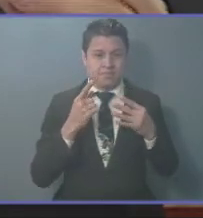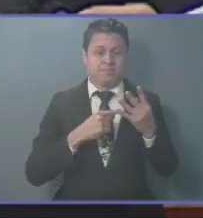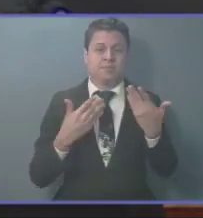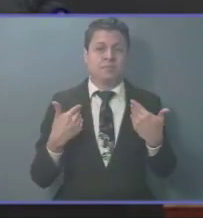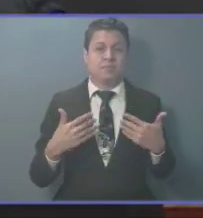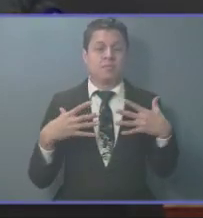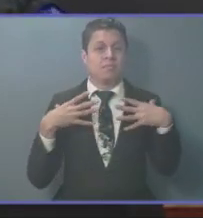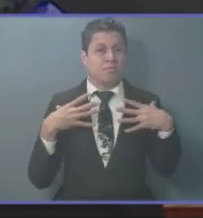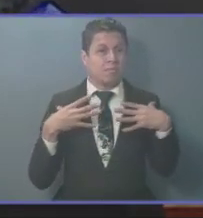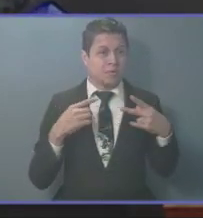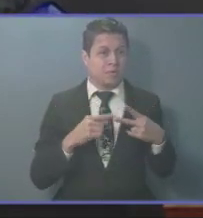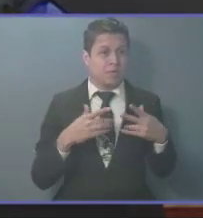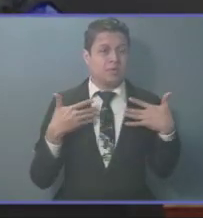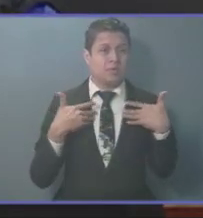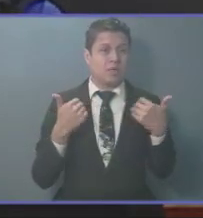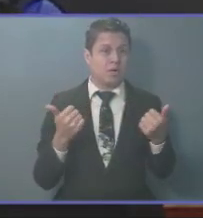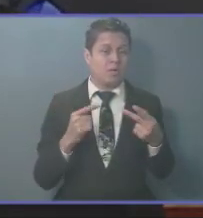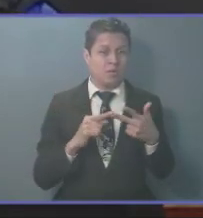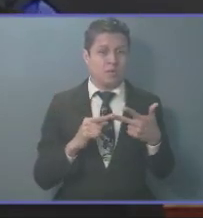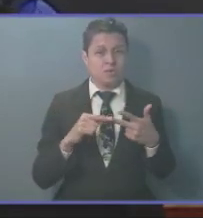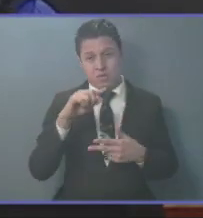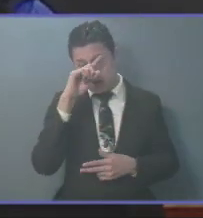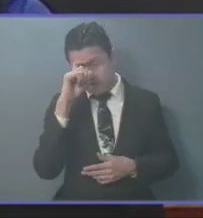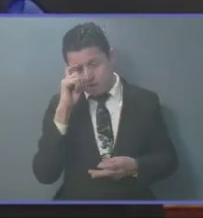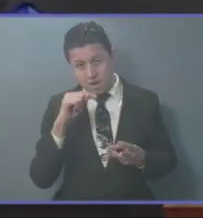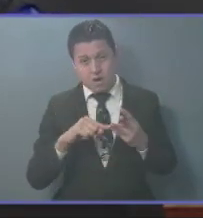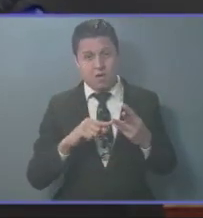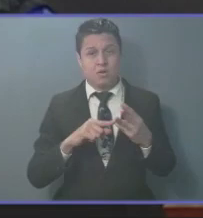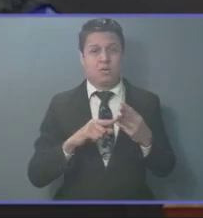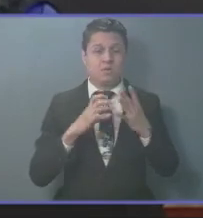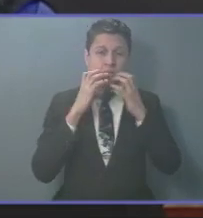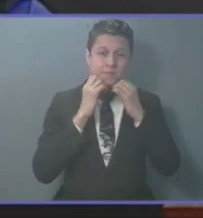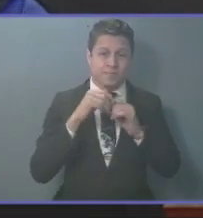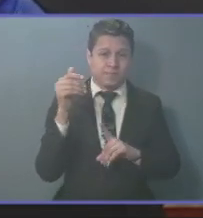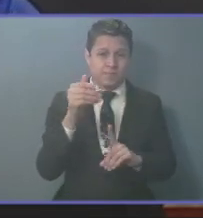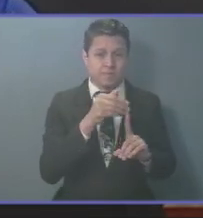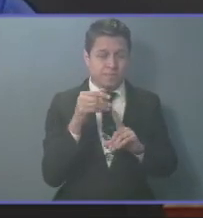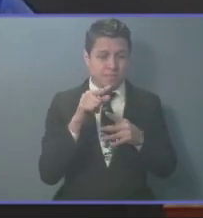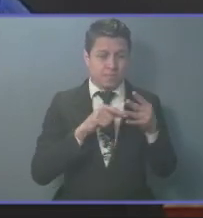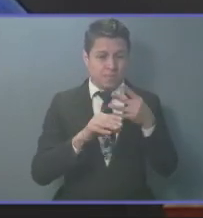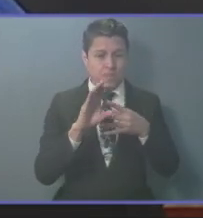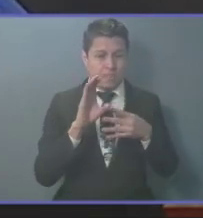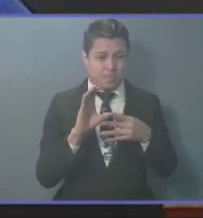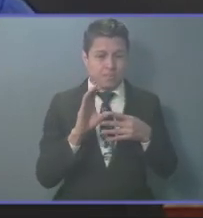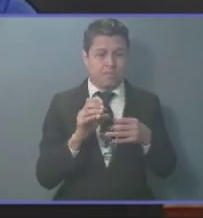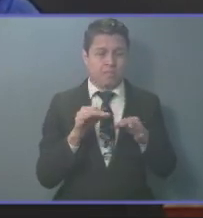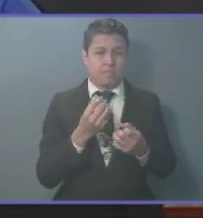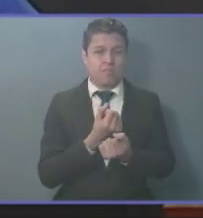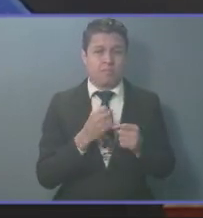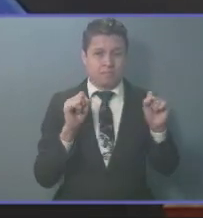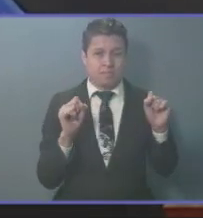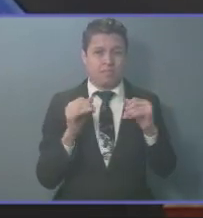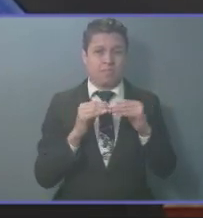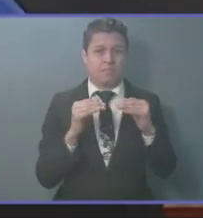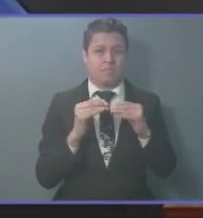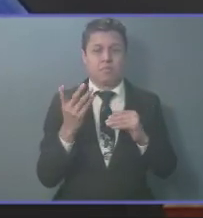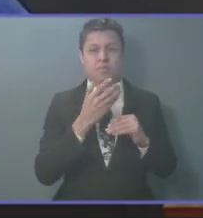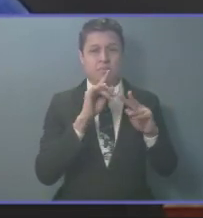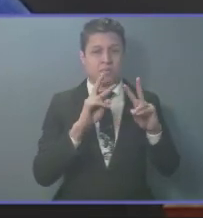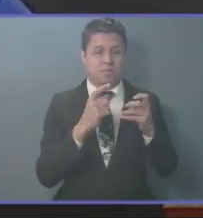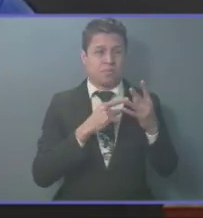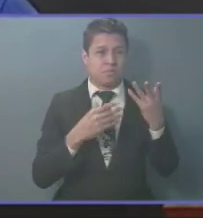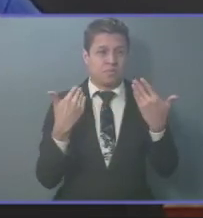a la vida, a la salud, al trabajo, a las garantías constitucionales y libertades y al Estado de